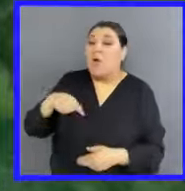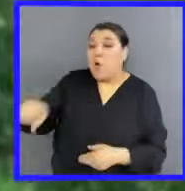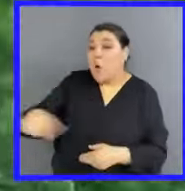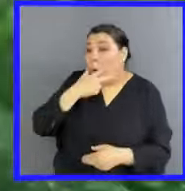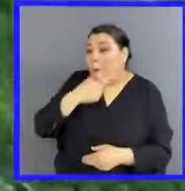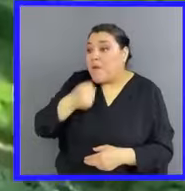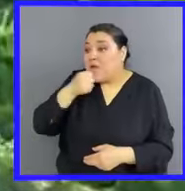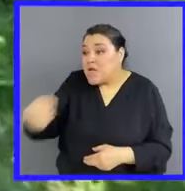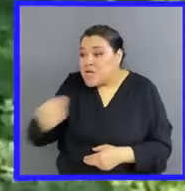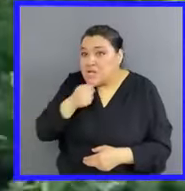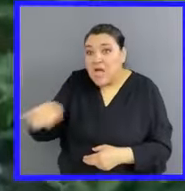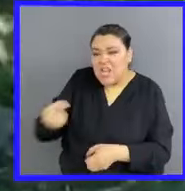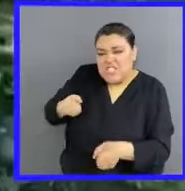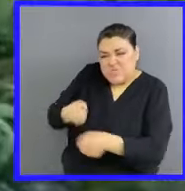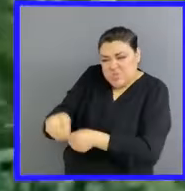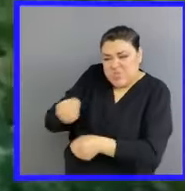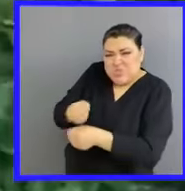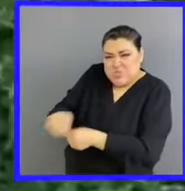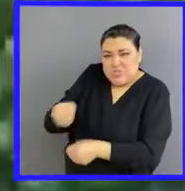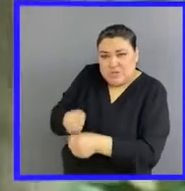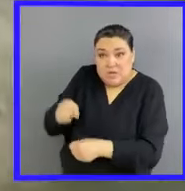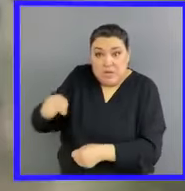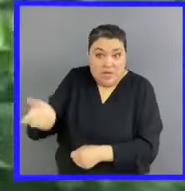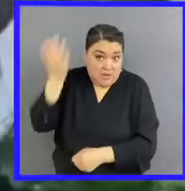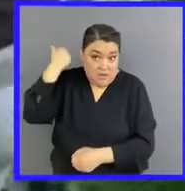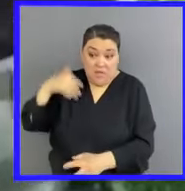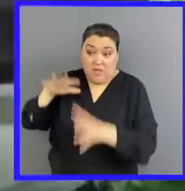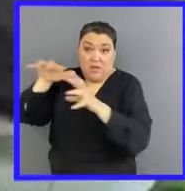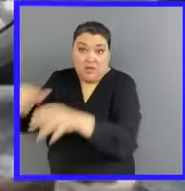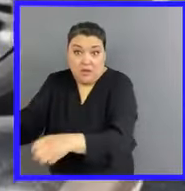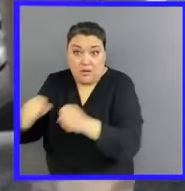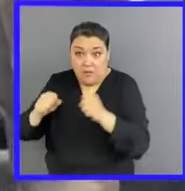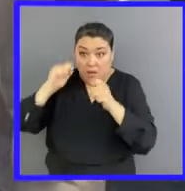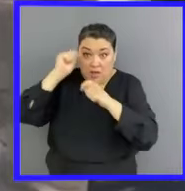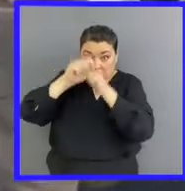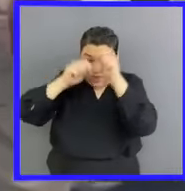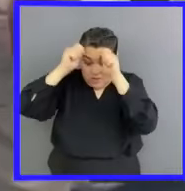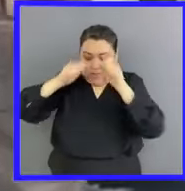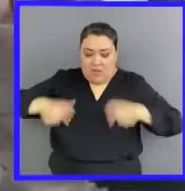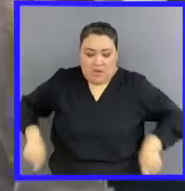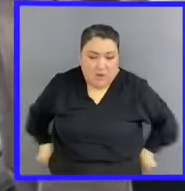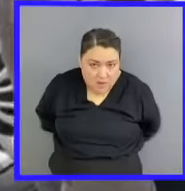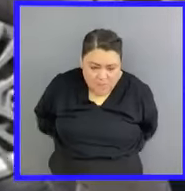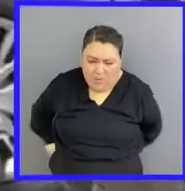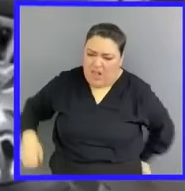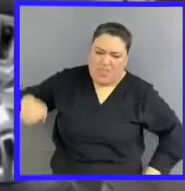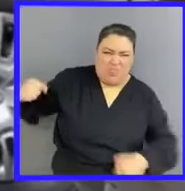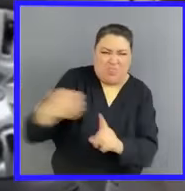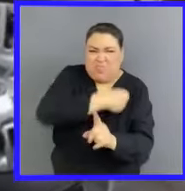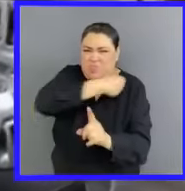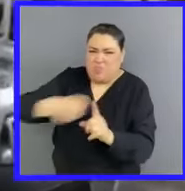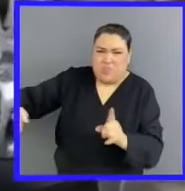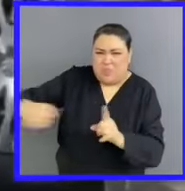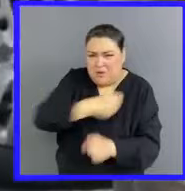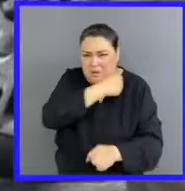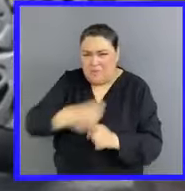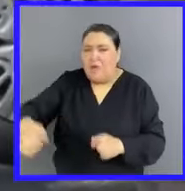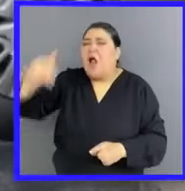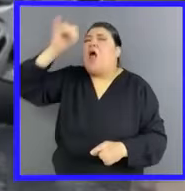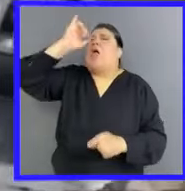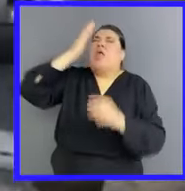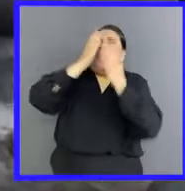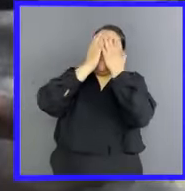tortura, durante su ilegal detención fue vendado, amarrado, golpeado, asfixiado con agua, sometido a